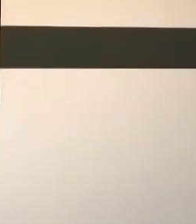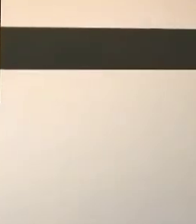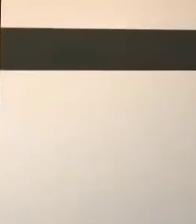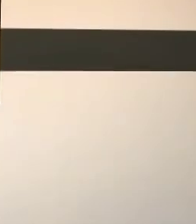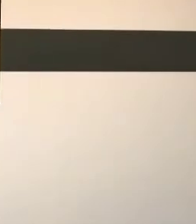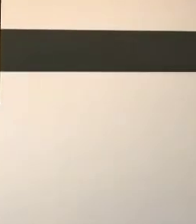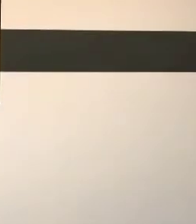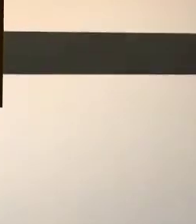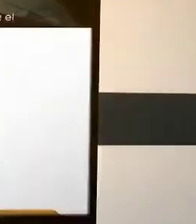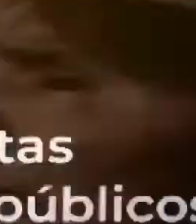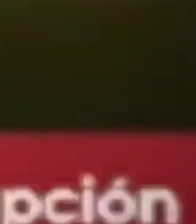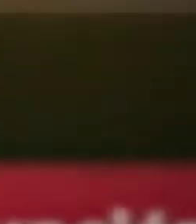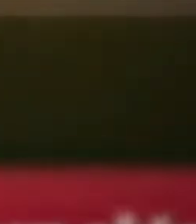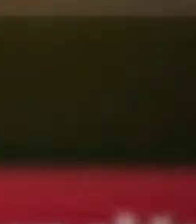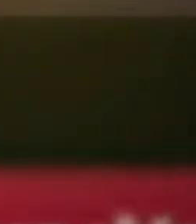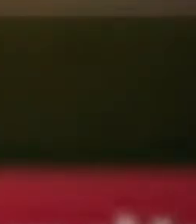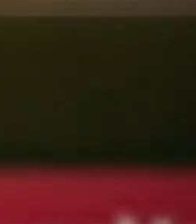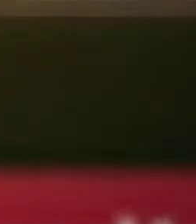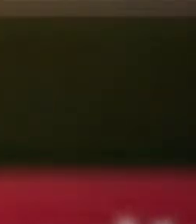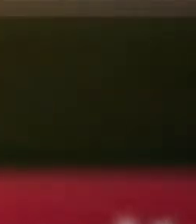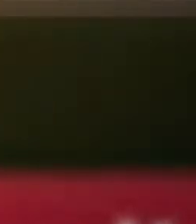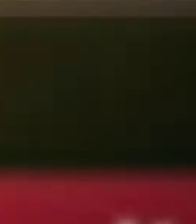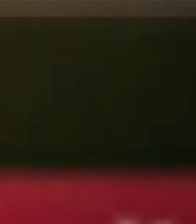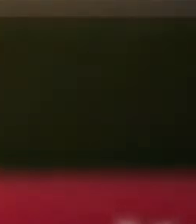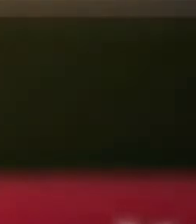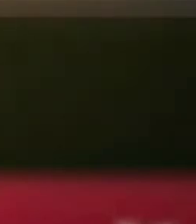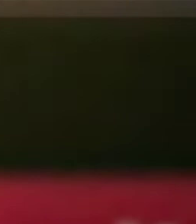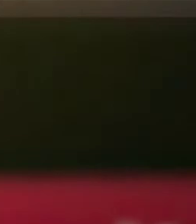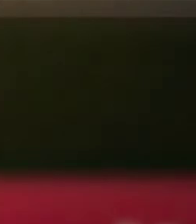persona servidora pública, hazlo en